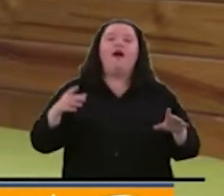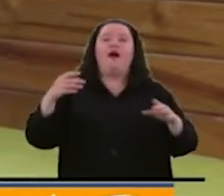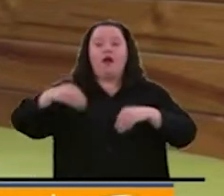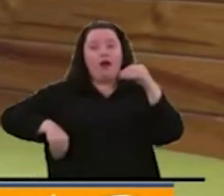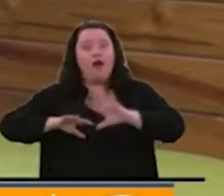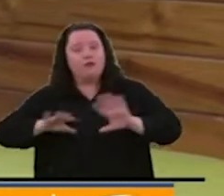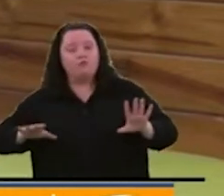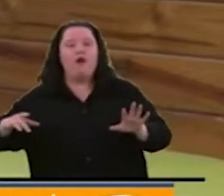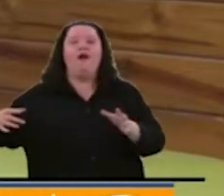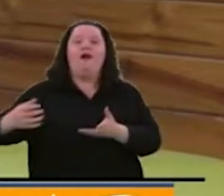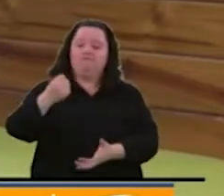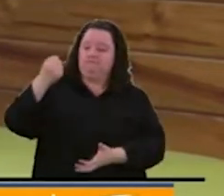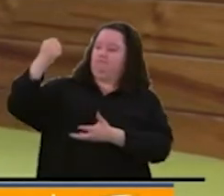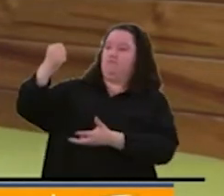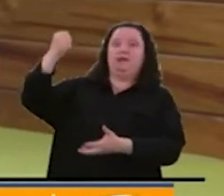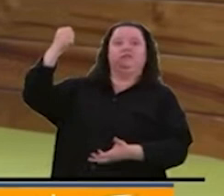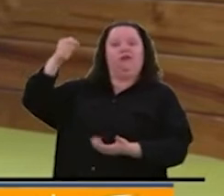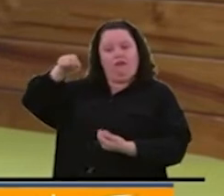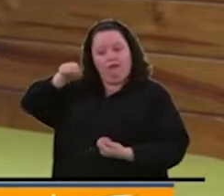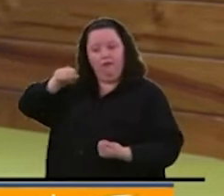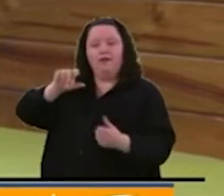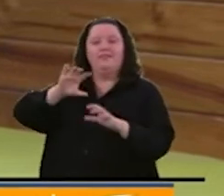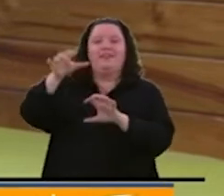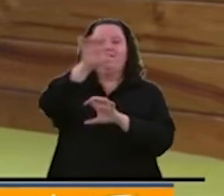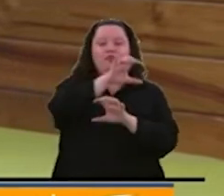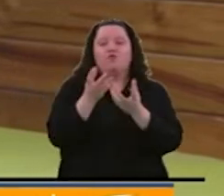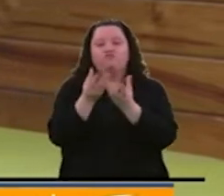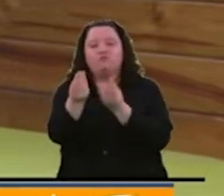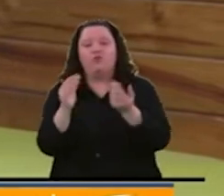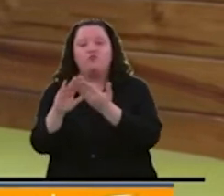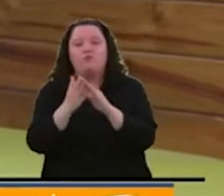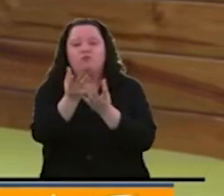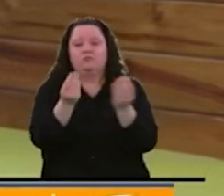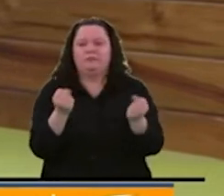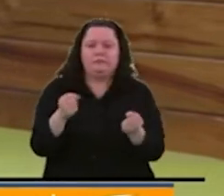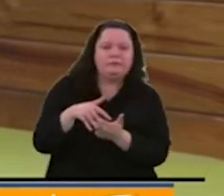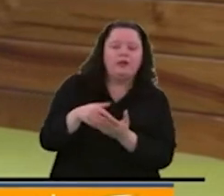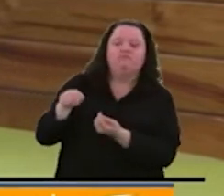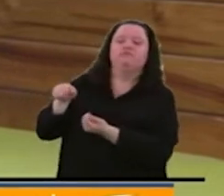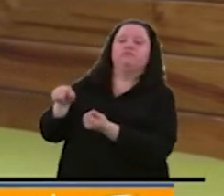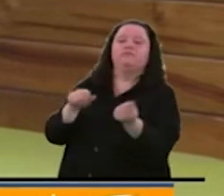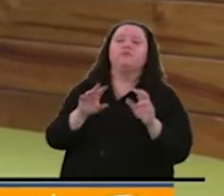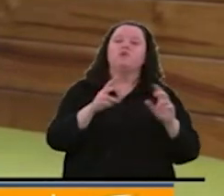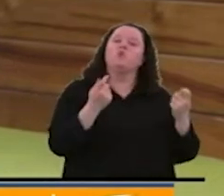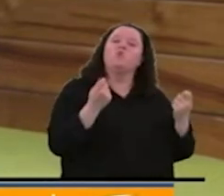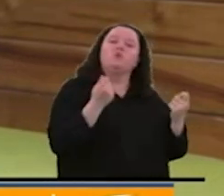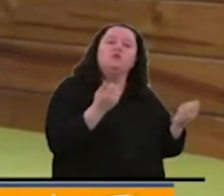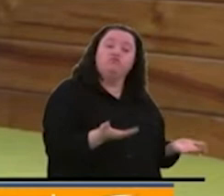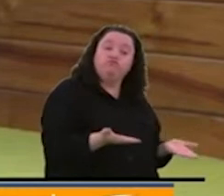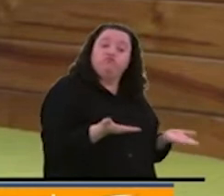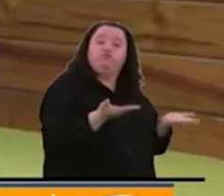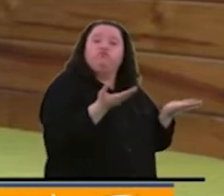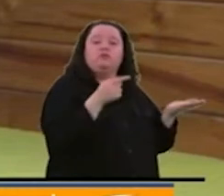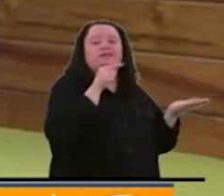de recursos para invertir en los territorios, en las comunidades más vulnerables. El tema de la inflación